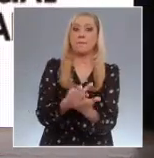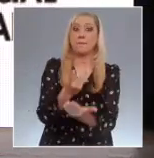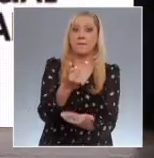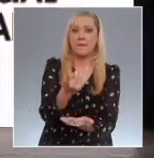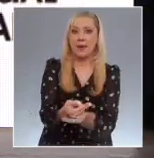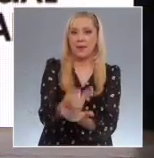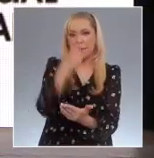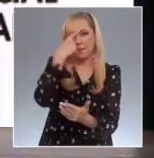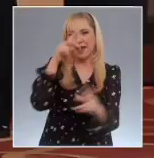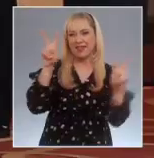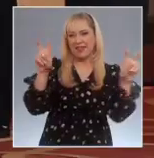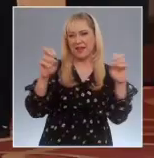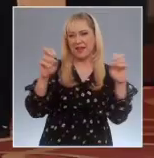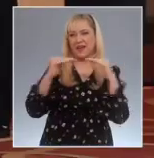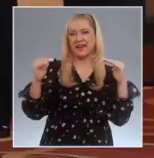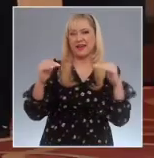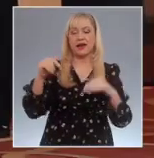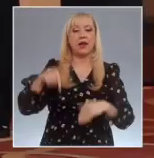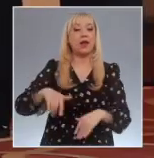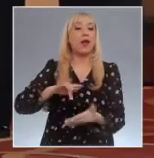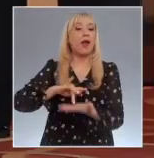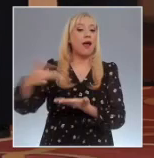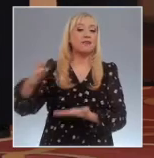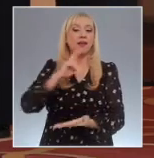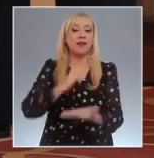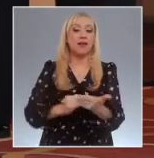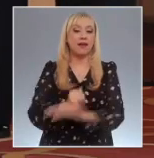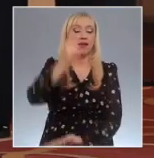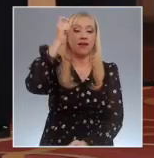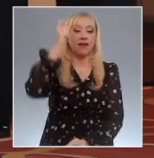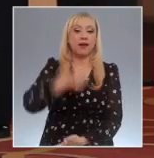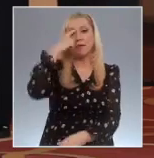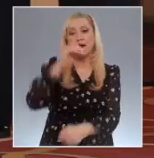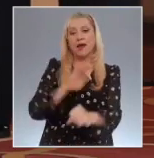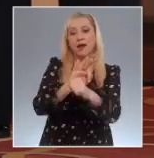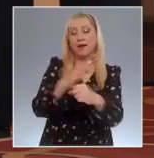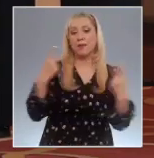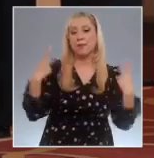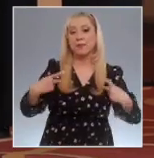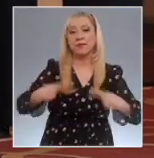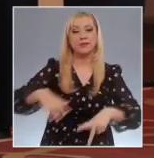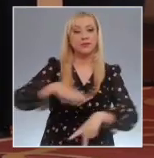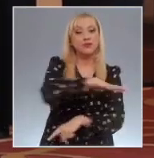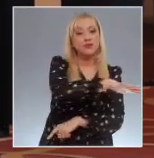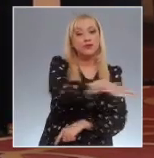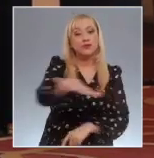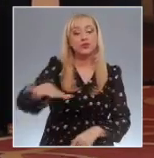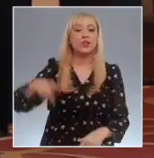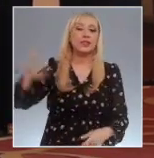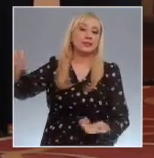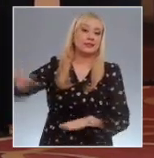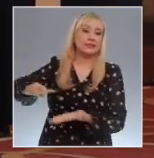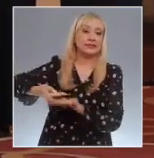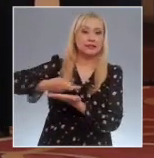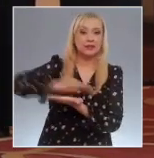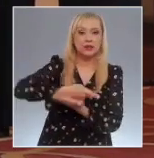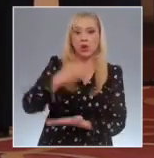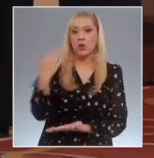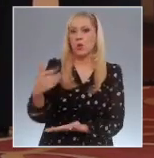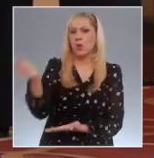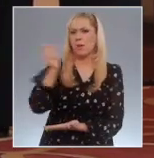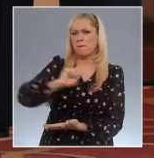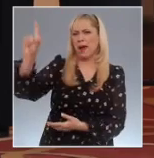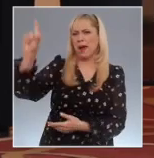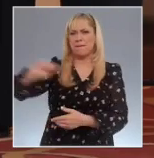del país. La Suprema Corte de Justicia de la Nación fue premiada por las máximas instancias de los poderes judiciales